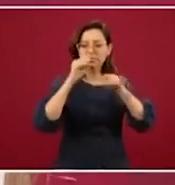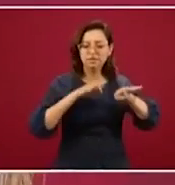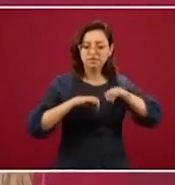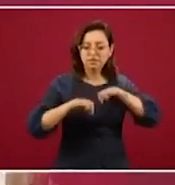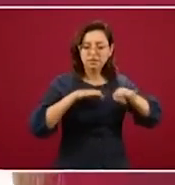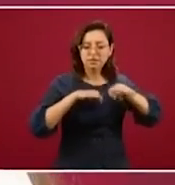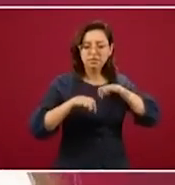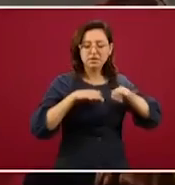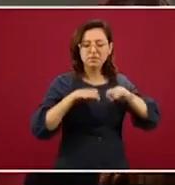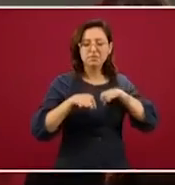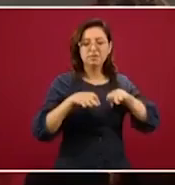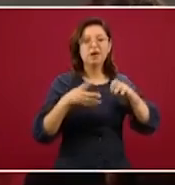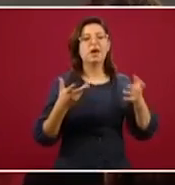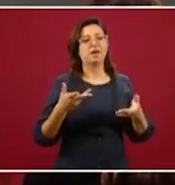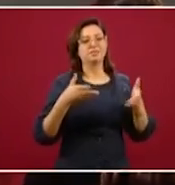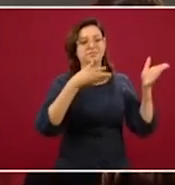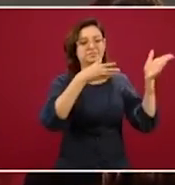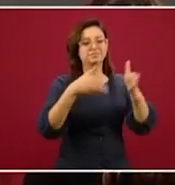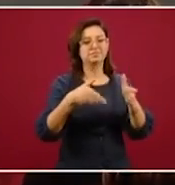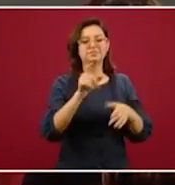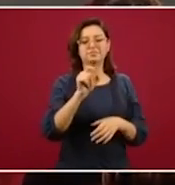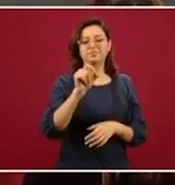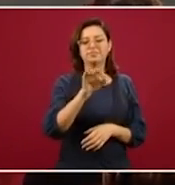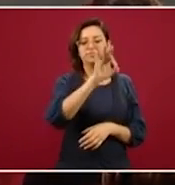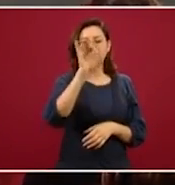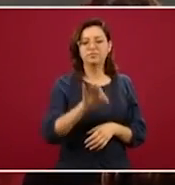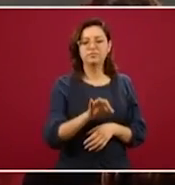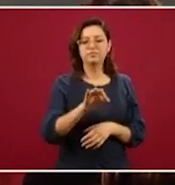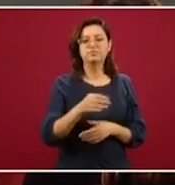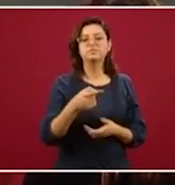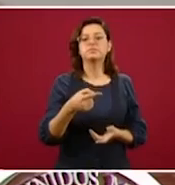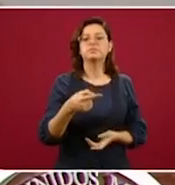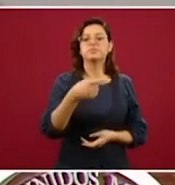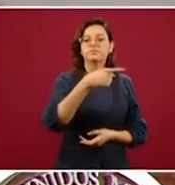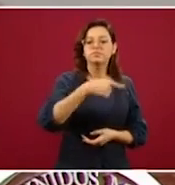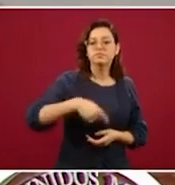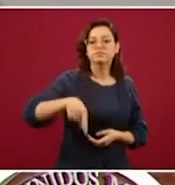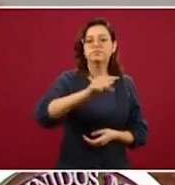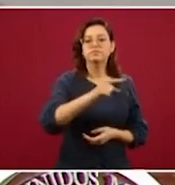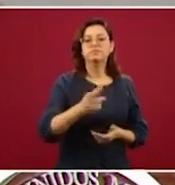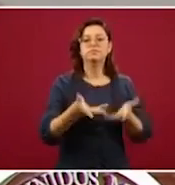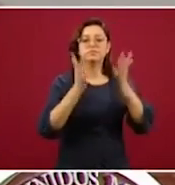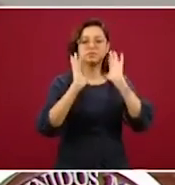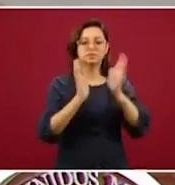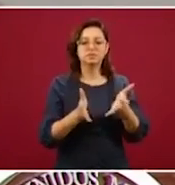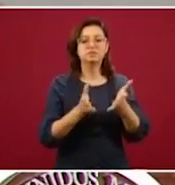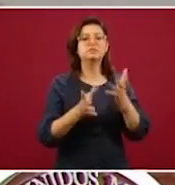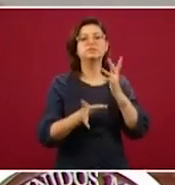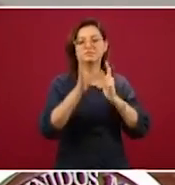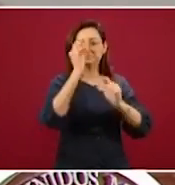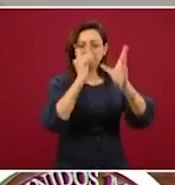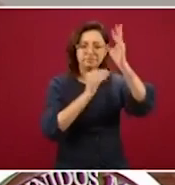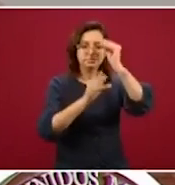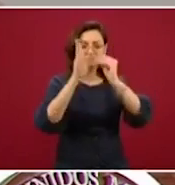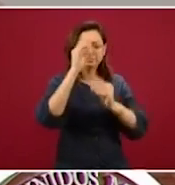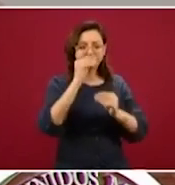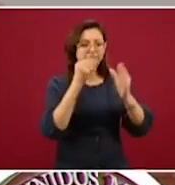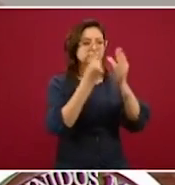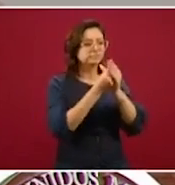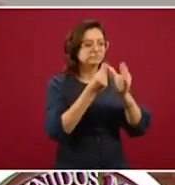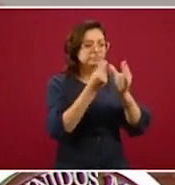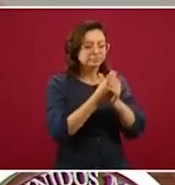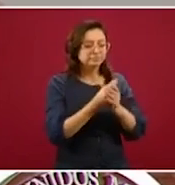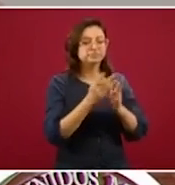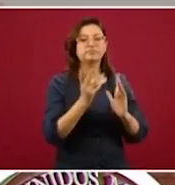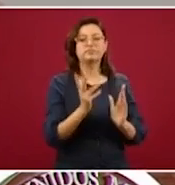este 20% de jóvenes? Sobre todo a aquellos que tuvieron ya una capacitación en oficio. Nos